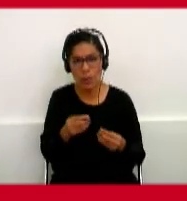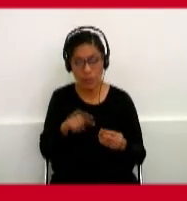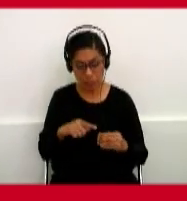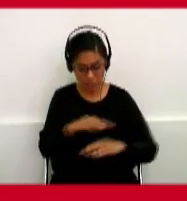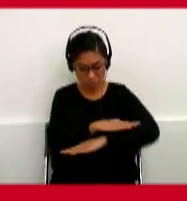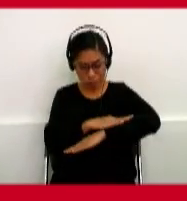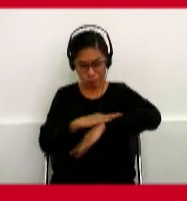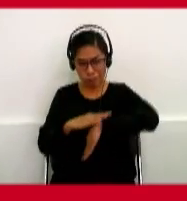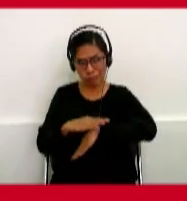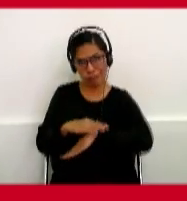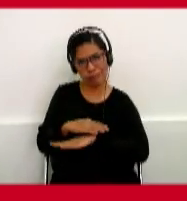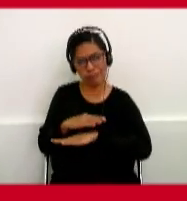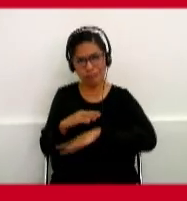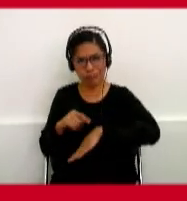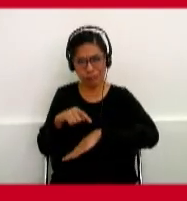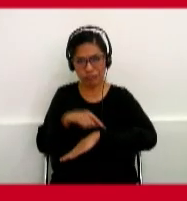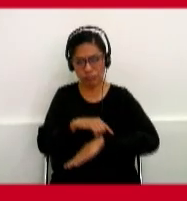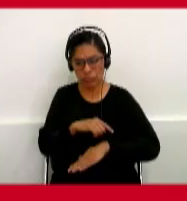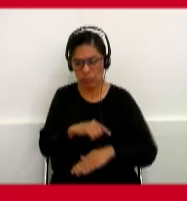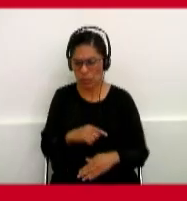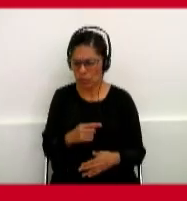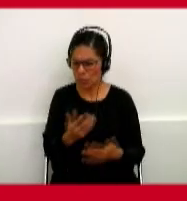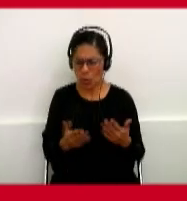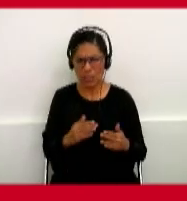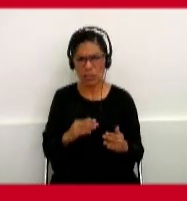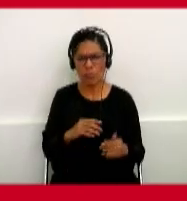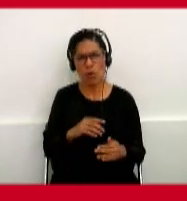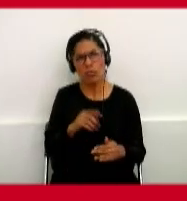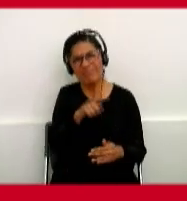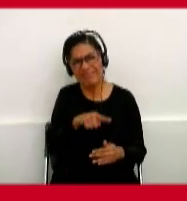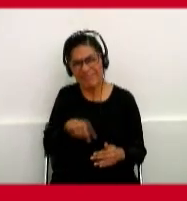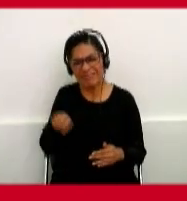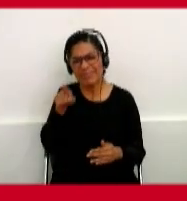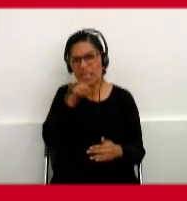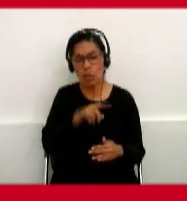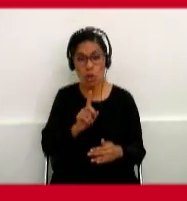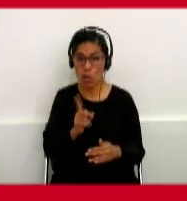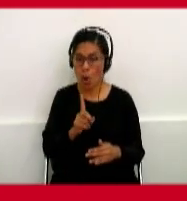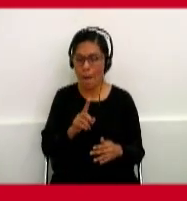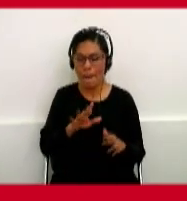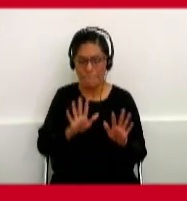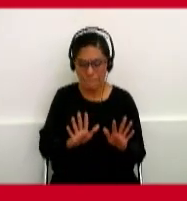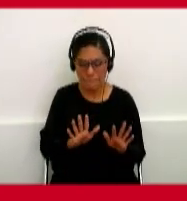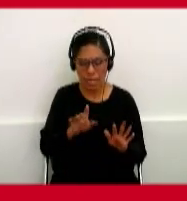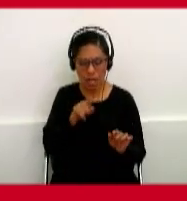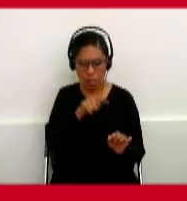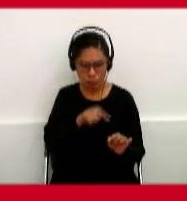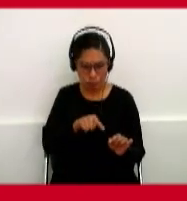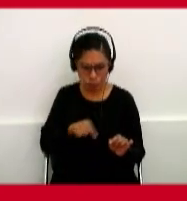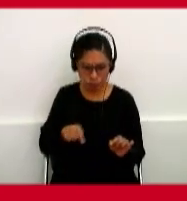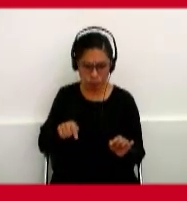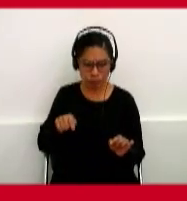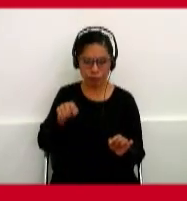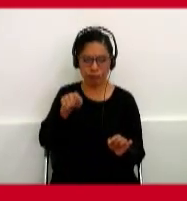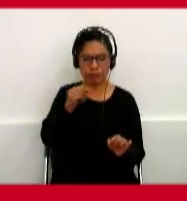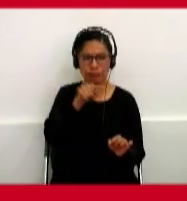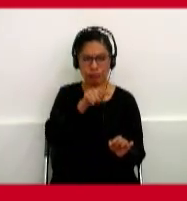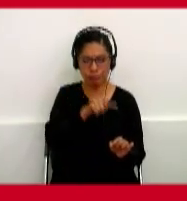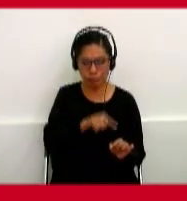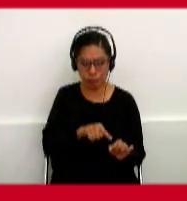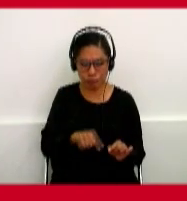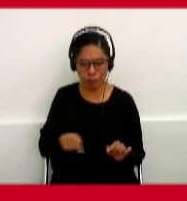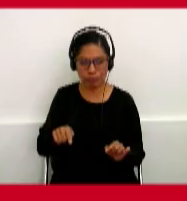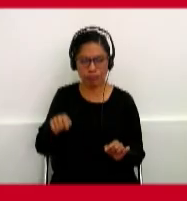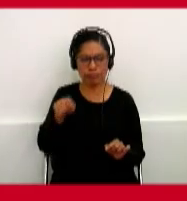forma, una forma esférica, no esférica como tal, pero mantienen esa forma. Y este tipo de